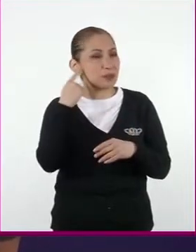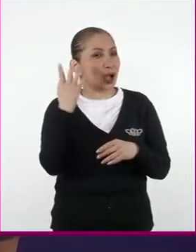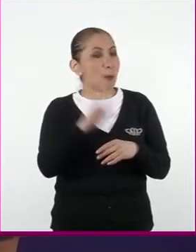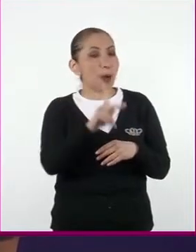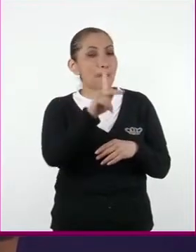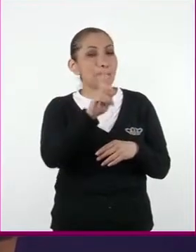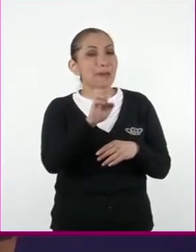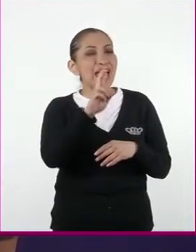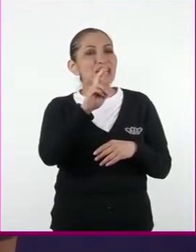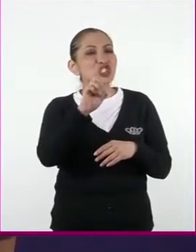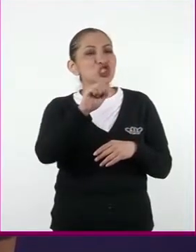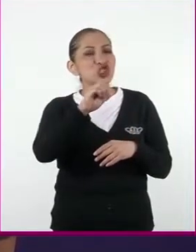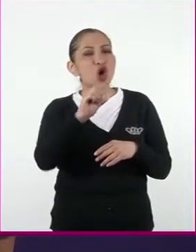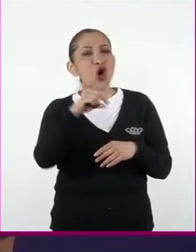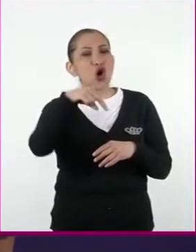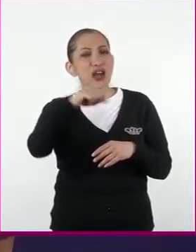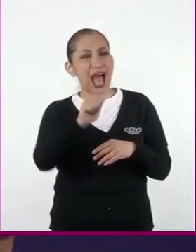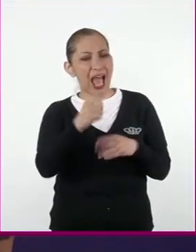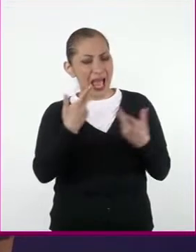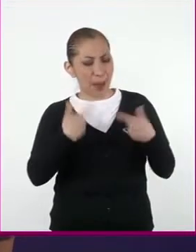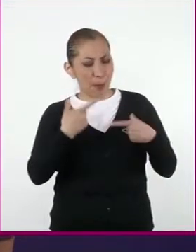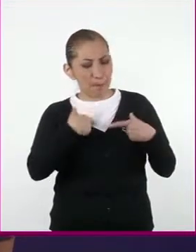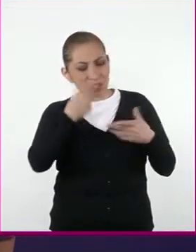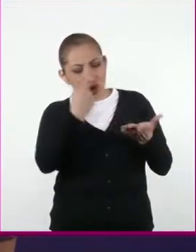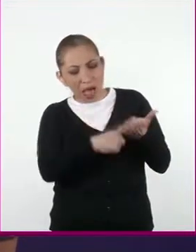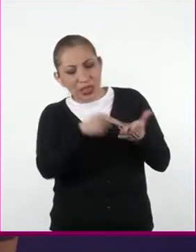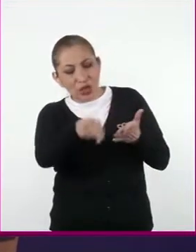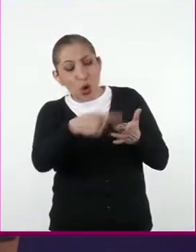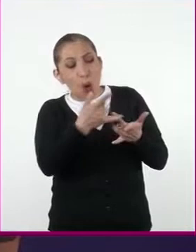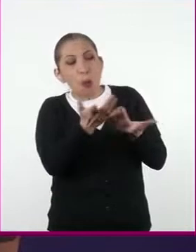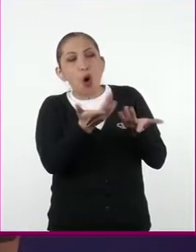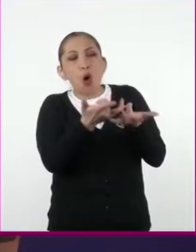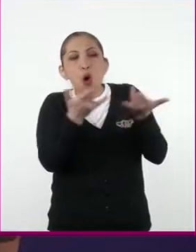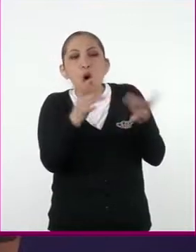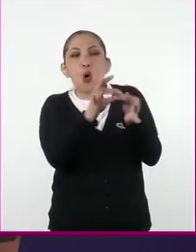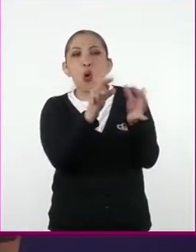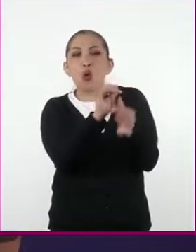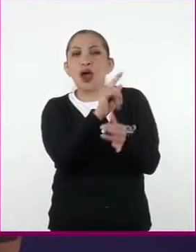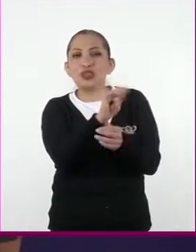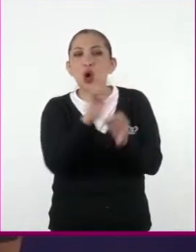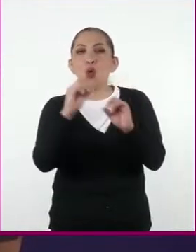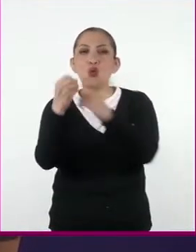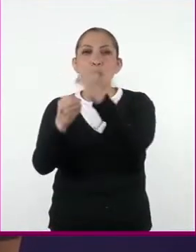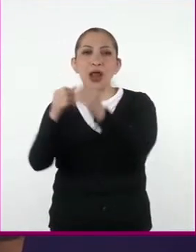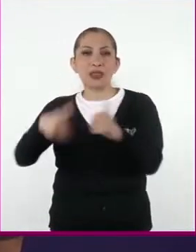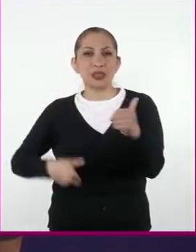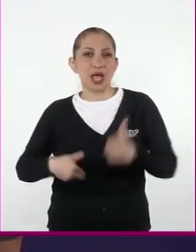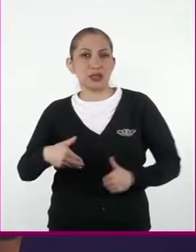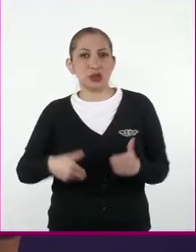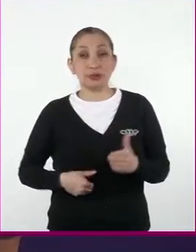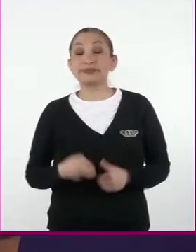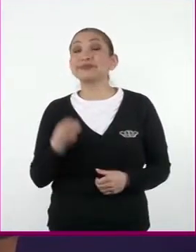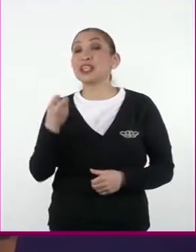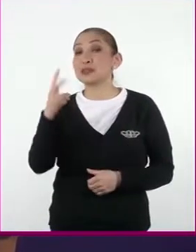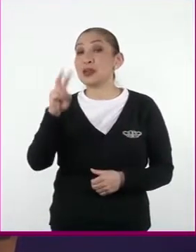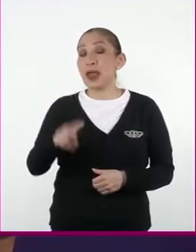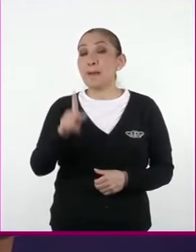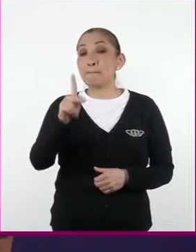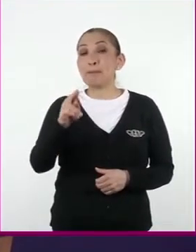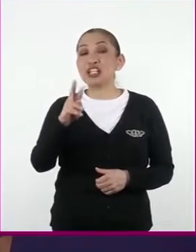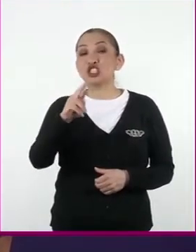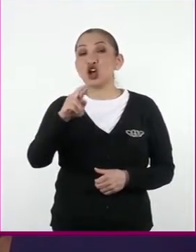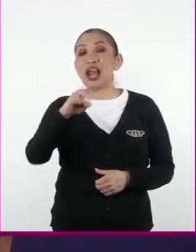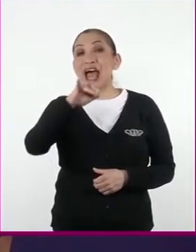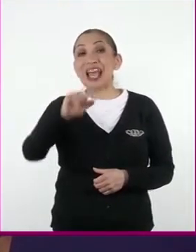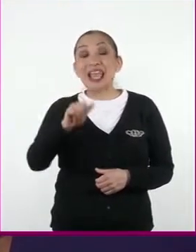como a persona, como si estuviera hablando de las personas que salen en un cuento o en una obra de teatro. En efecto, personaje y